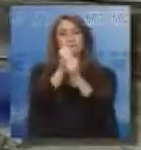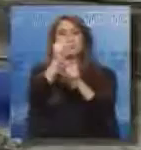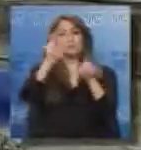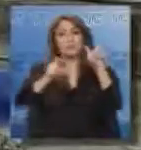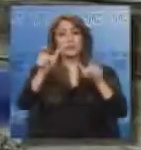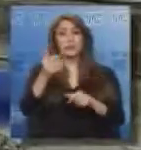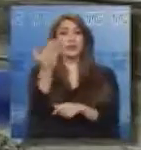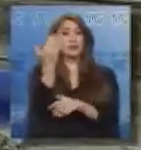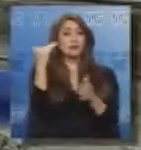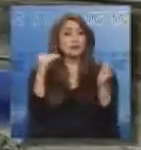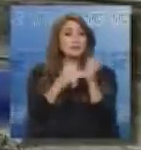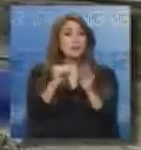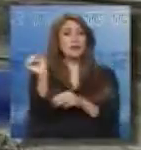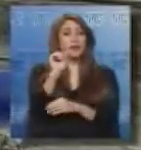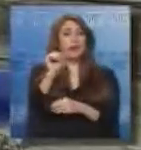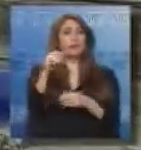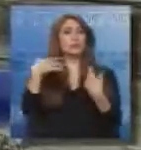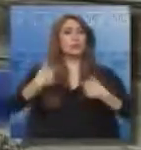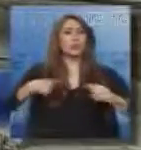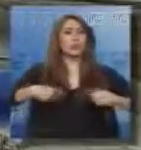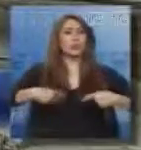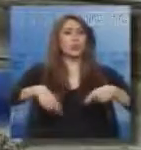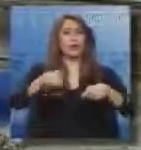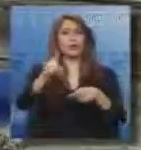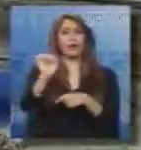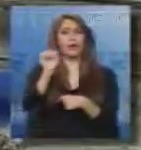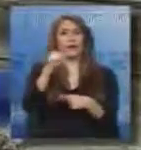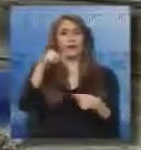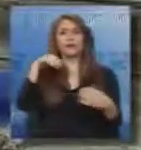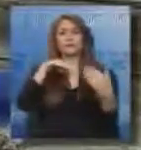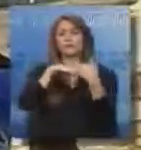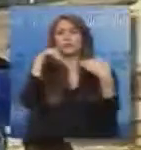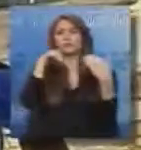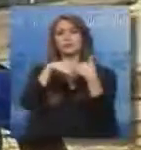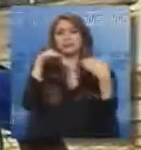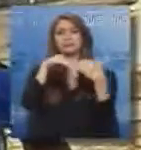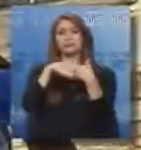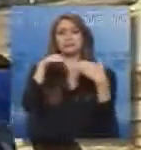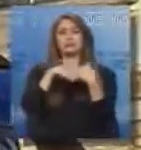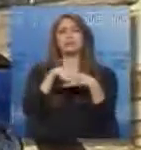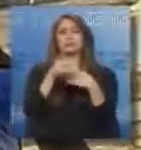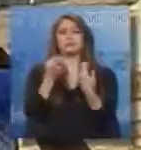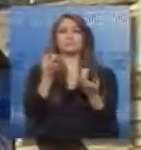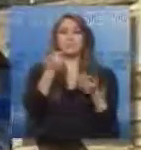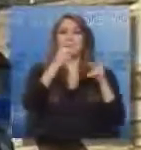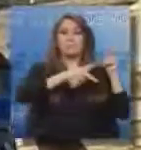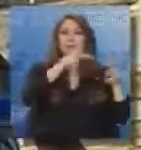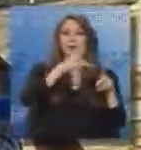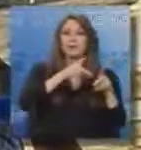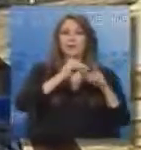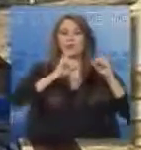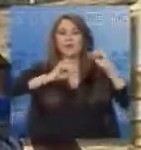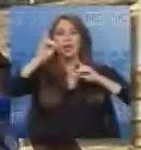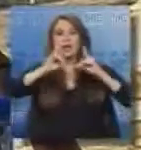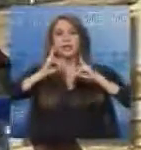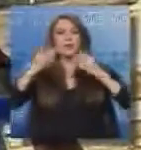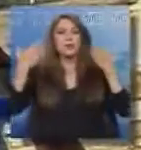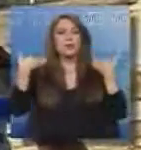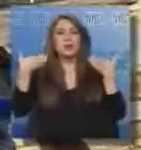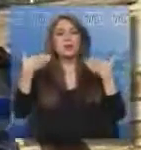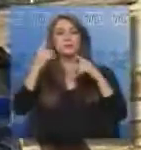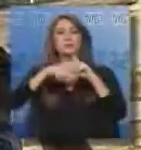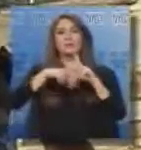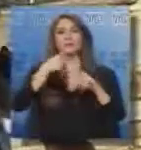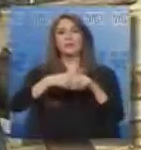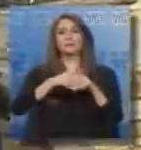los 15.000 vehículos que transitan diariamente. Se conectan a playas, a Salinas, a Guayaquil y a